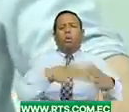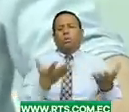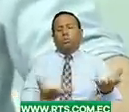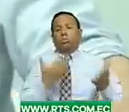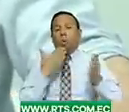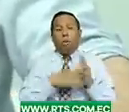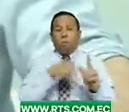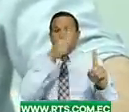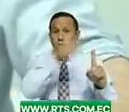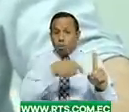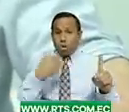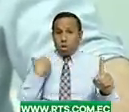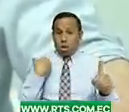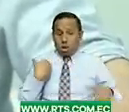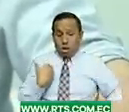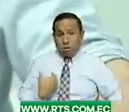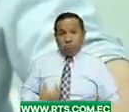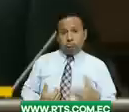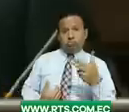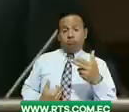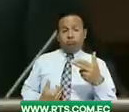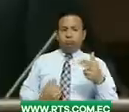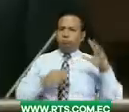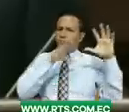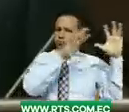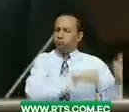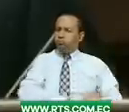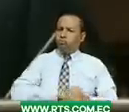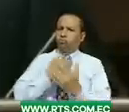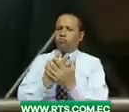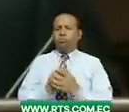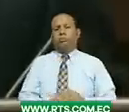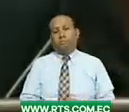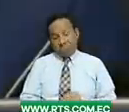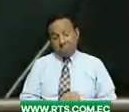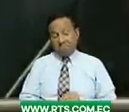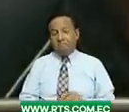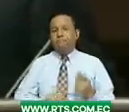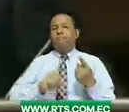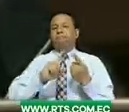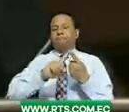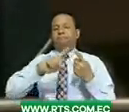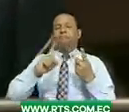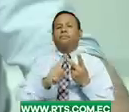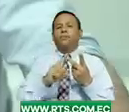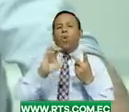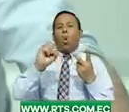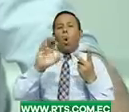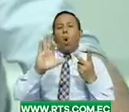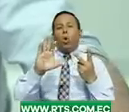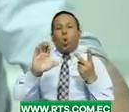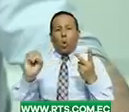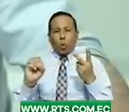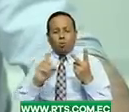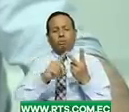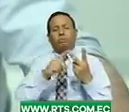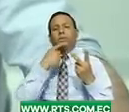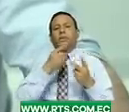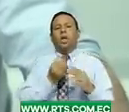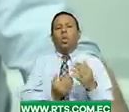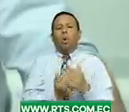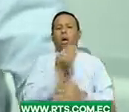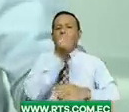Sonnenholzner, candidato presidencial, expuso su nueva propuesta que será la creación de un grupo especializado de la Policía Nacional